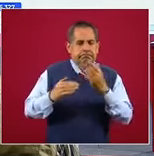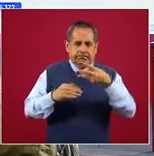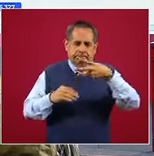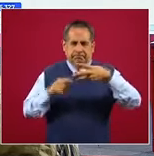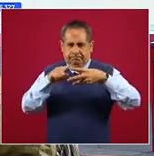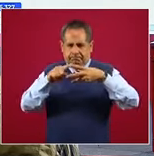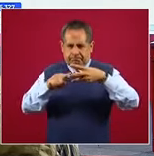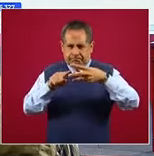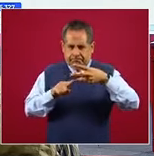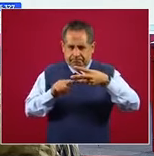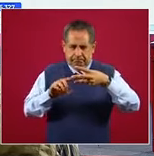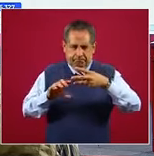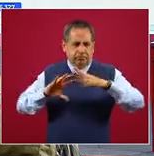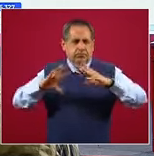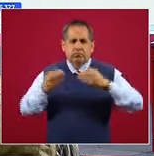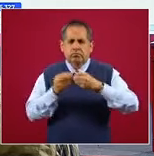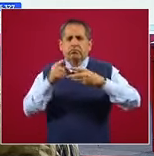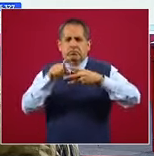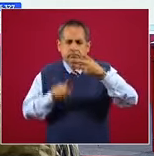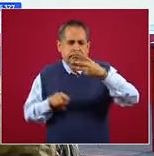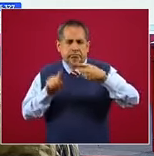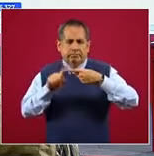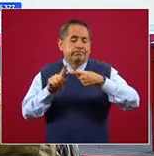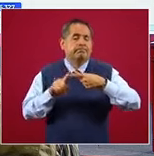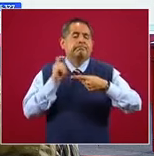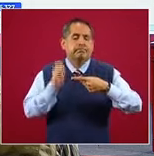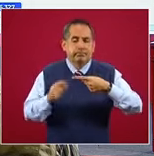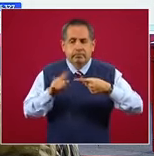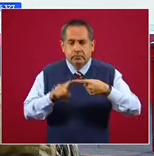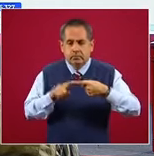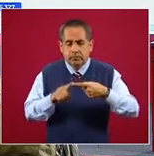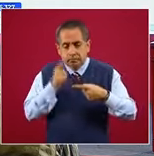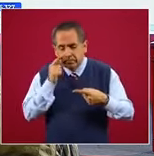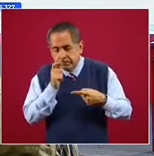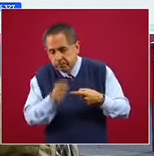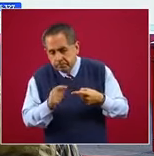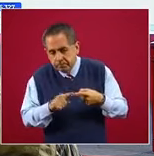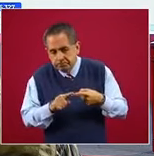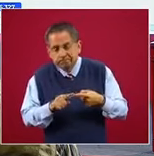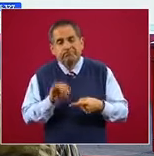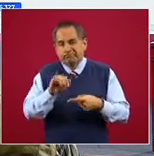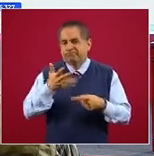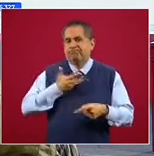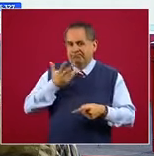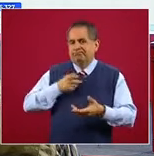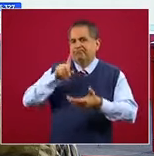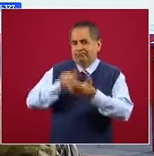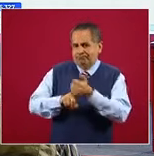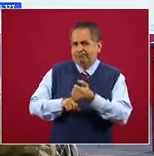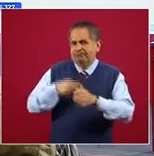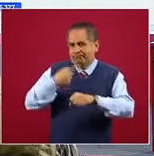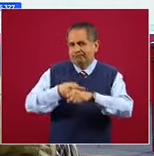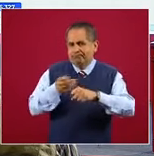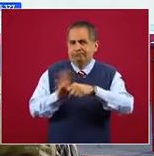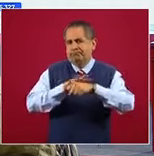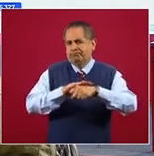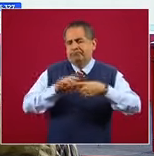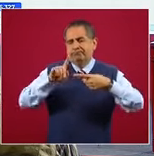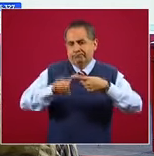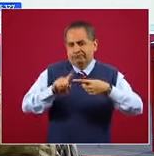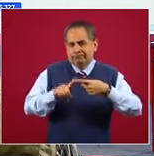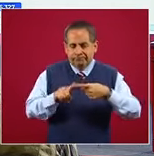tres grupos principales. Aquellas personas que en su momento dieron positivo a la prueba